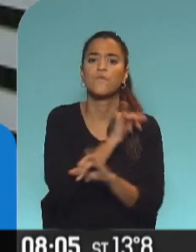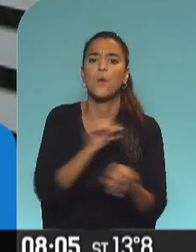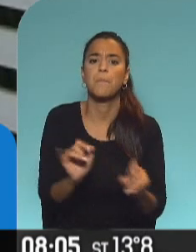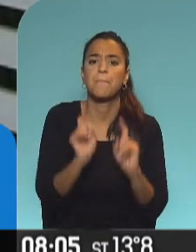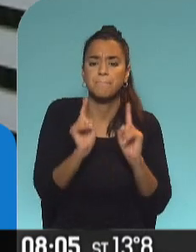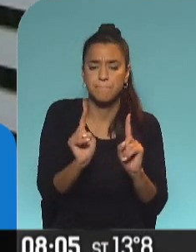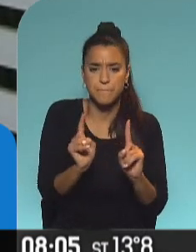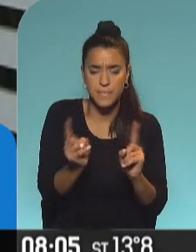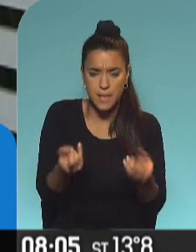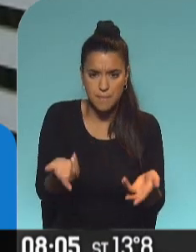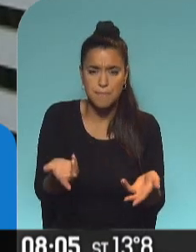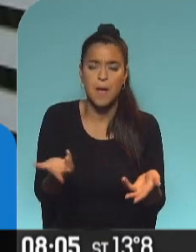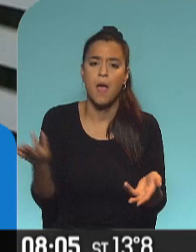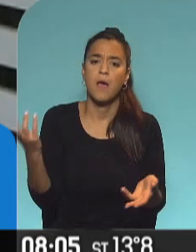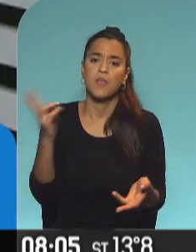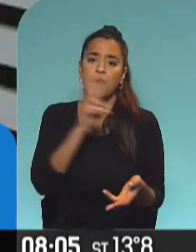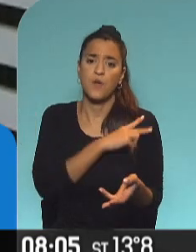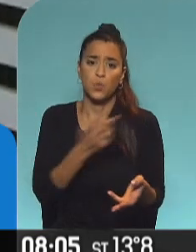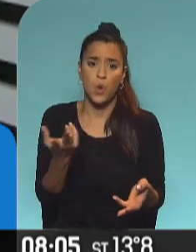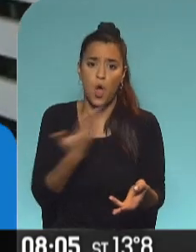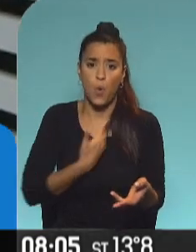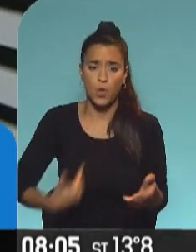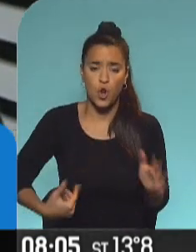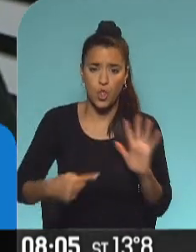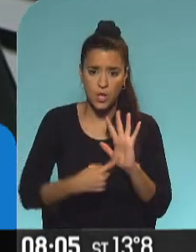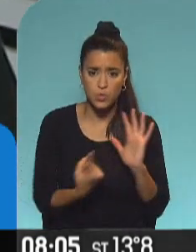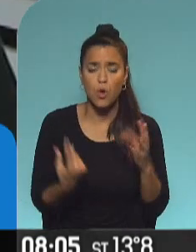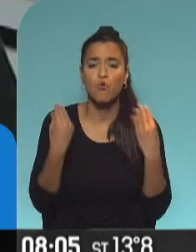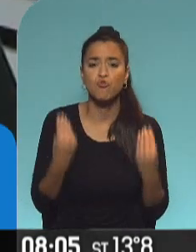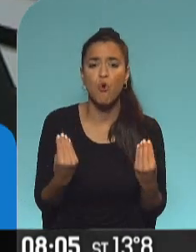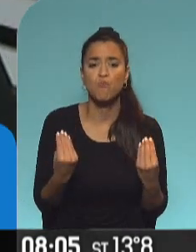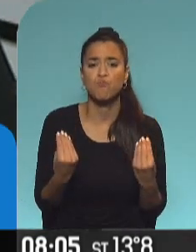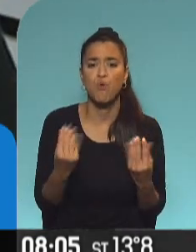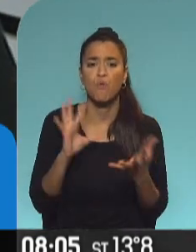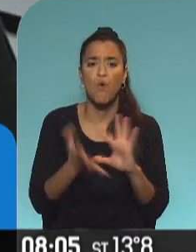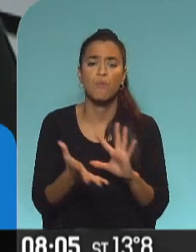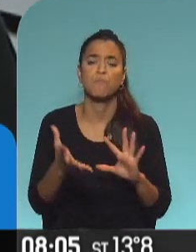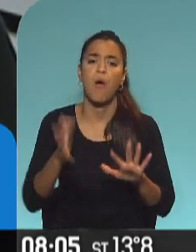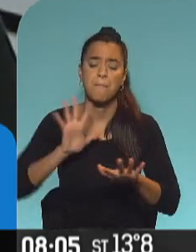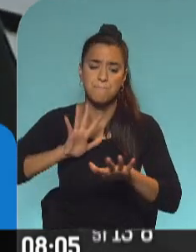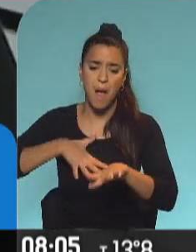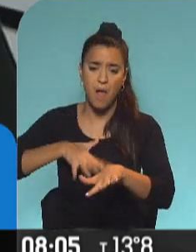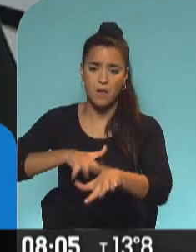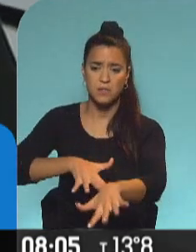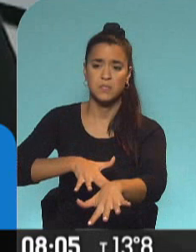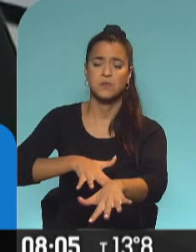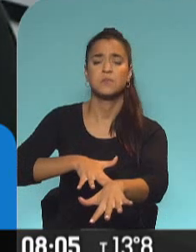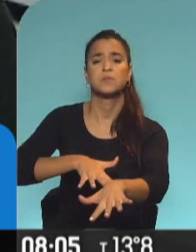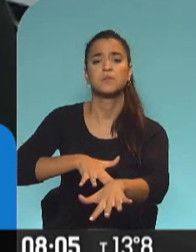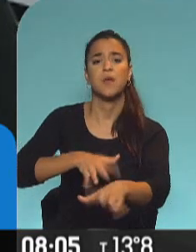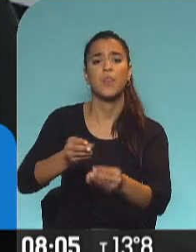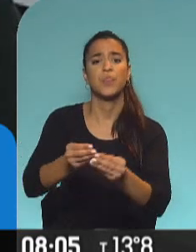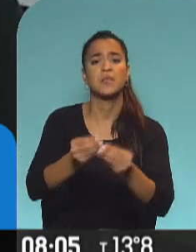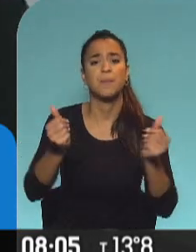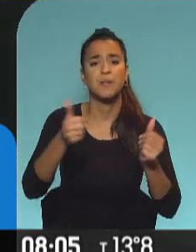propia jefatura de gobierno de la ciudad respecto a cómo culminó la marcha sobre la